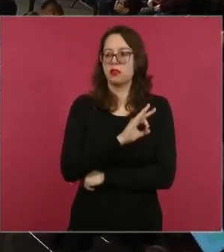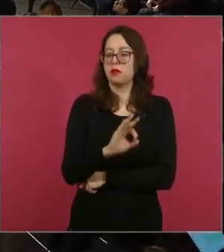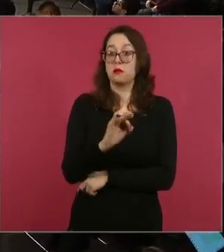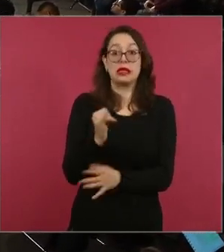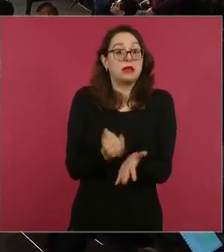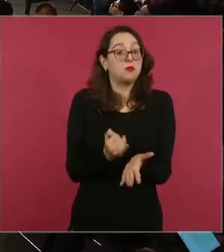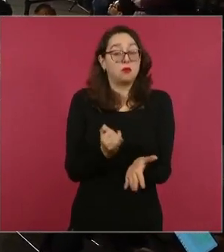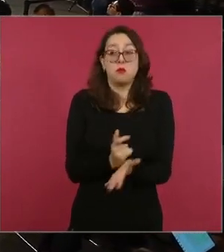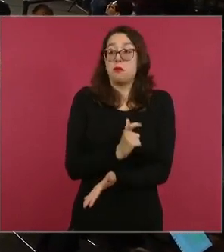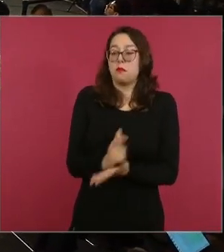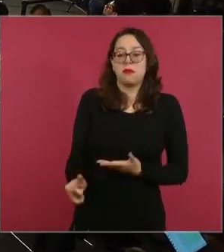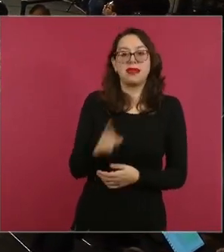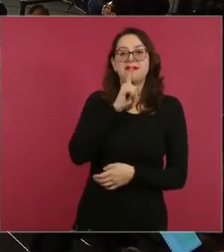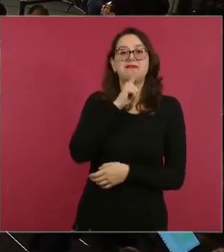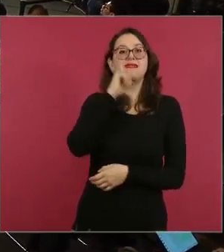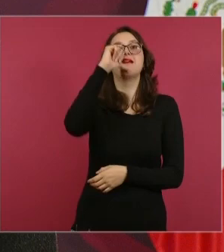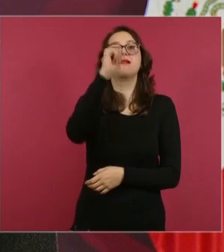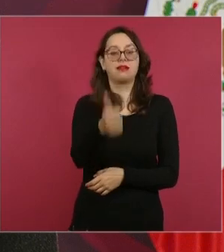empresas